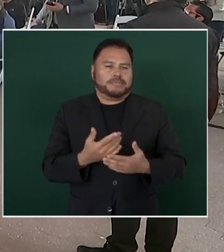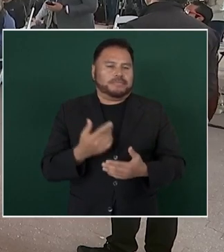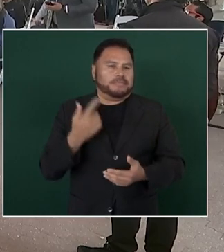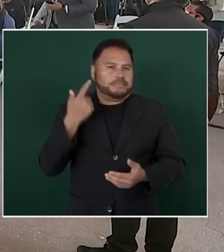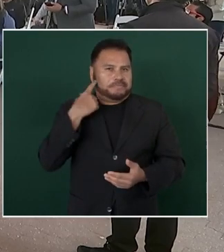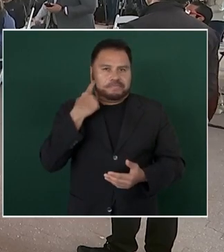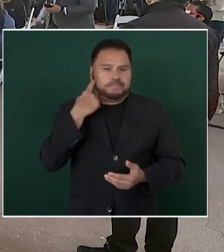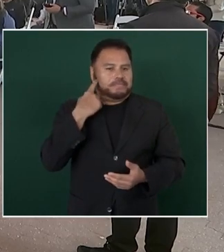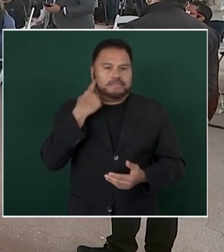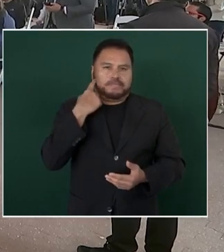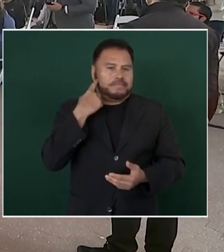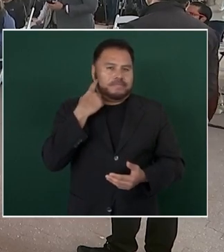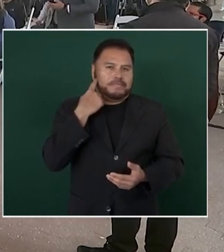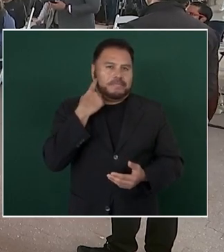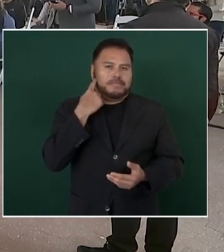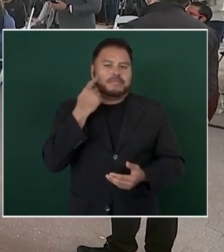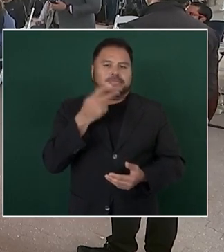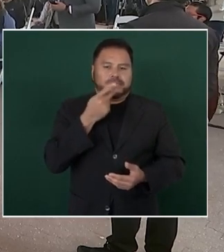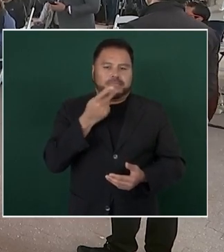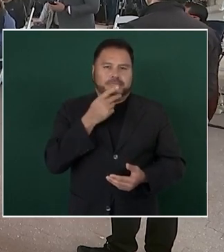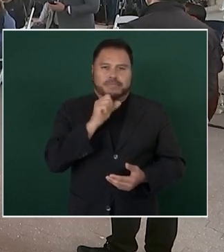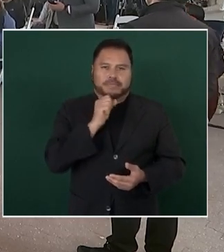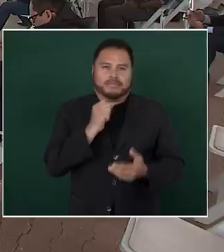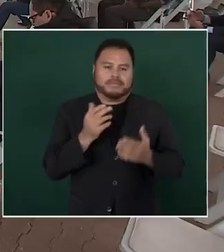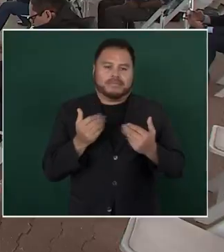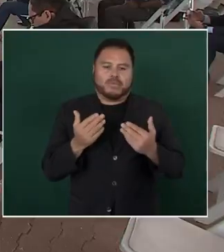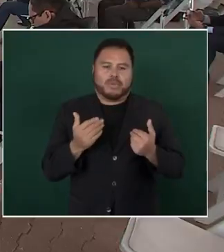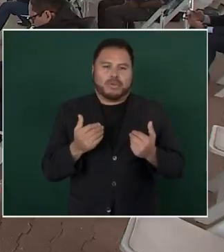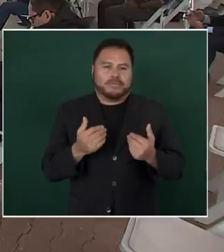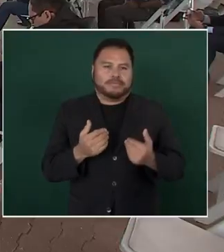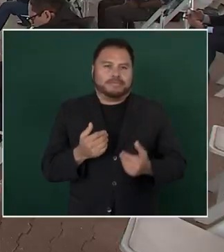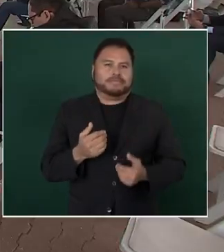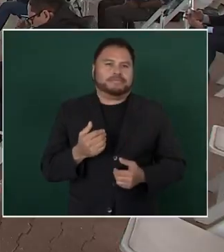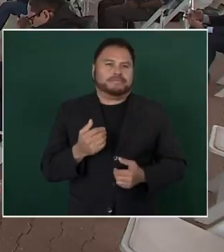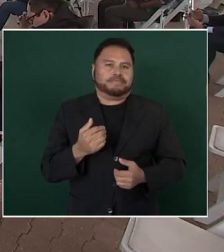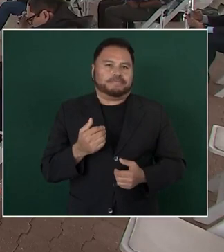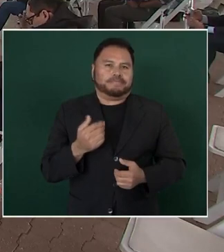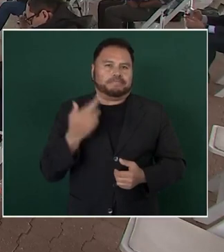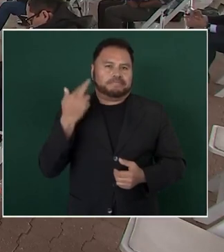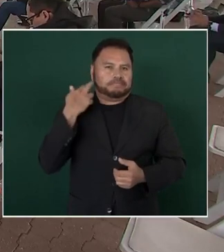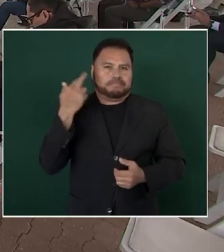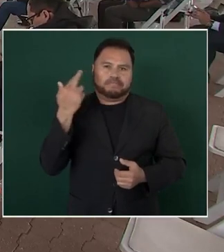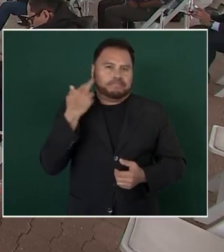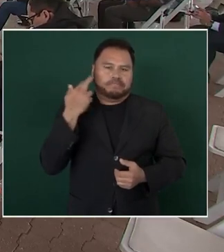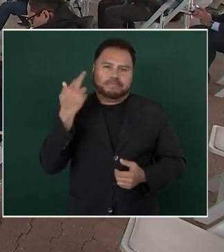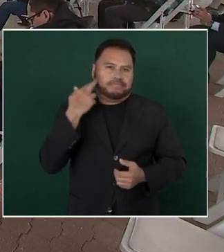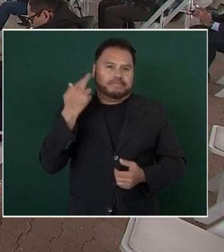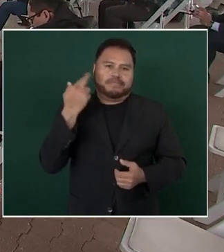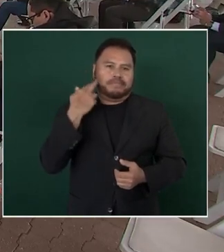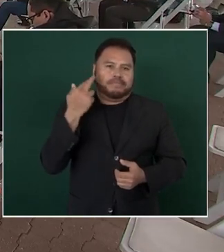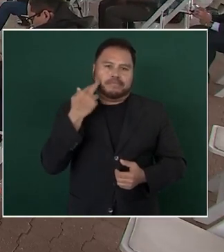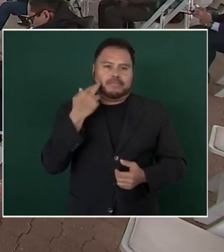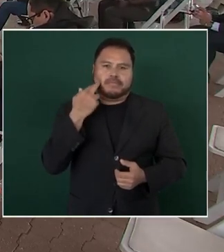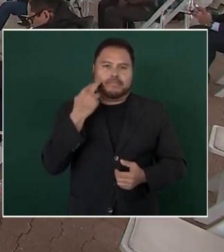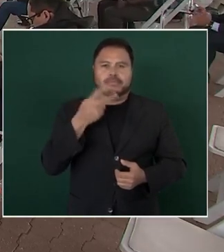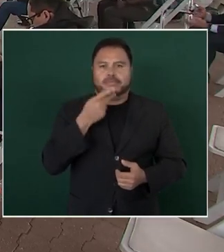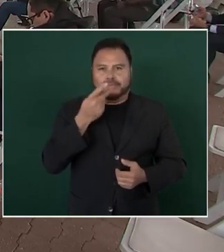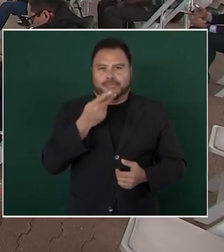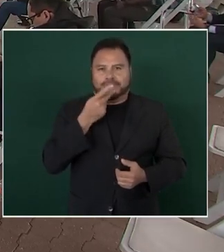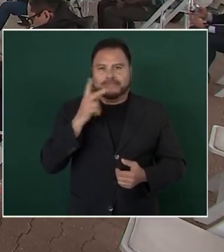es justamente usted comentaba y hablaba del pragmatismo que podía generar o afectar a Morena en los